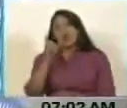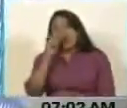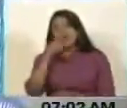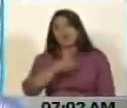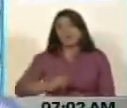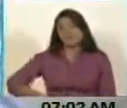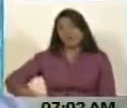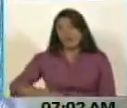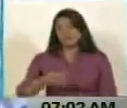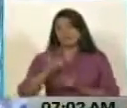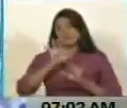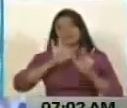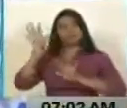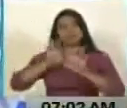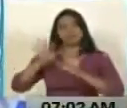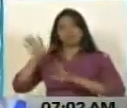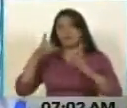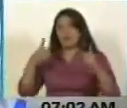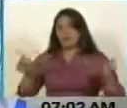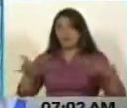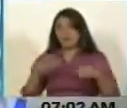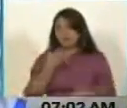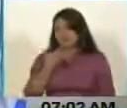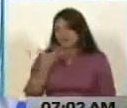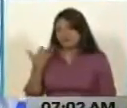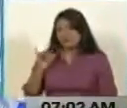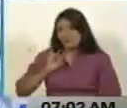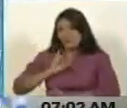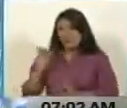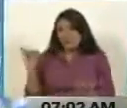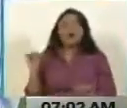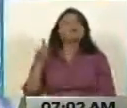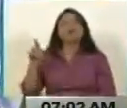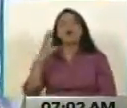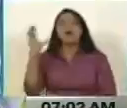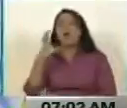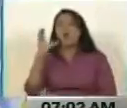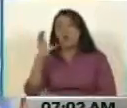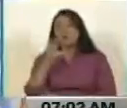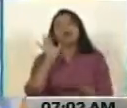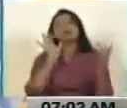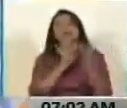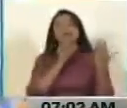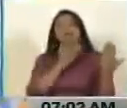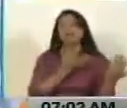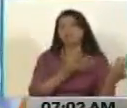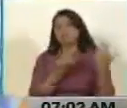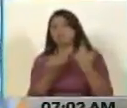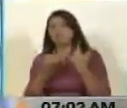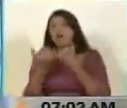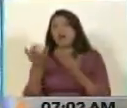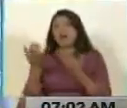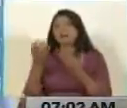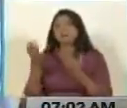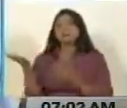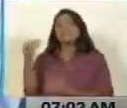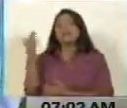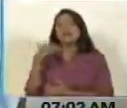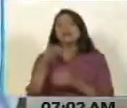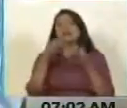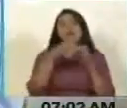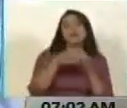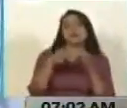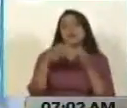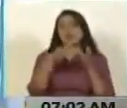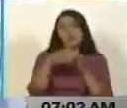de Circular, que es un mercado de música que recién terminó en Medellín, y para tratar de hacer que los programadores que vinieran vengan por circuitos. Es decir, nosotros